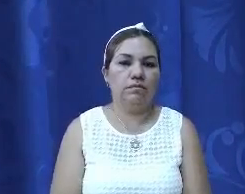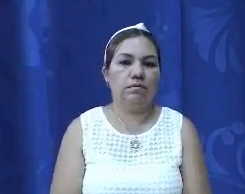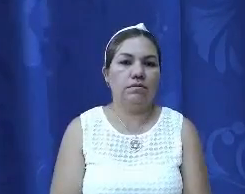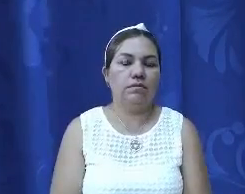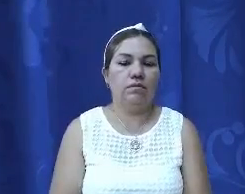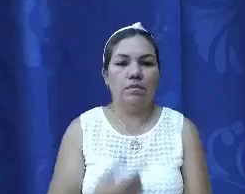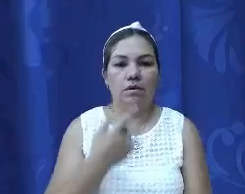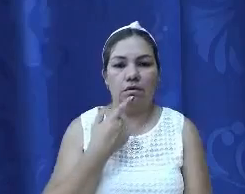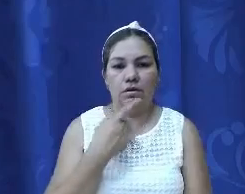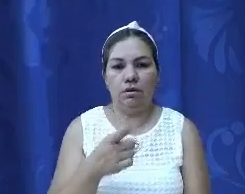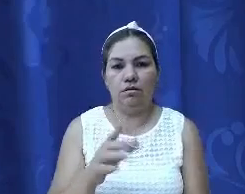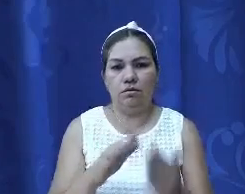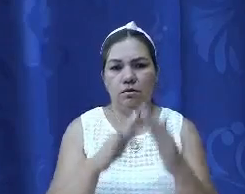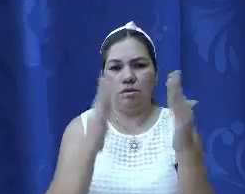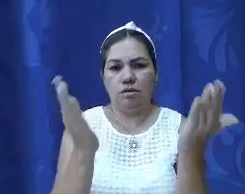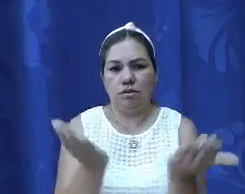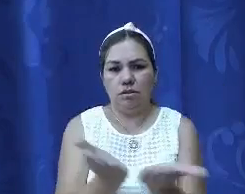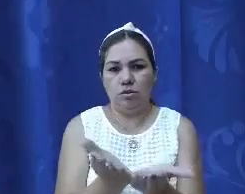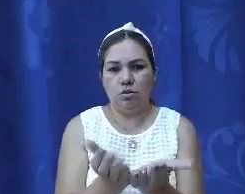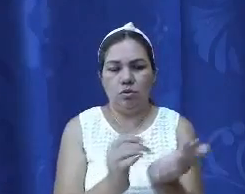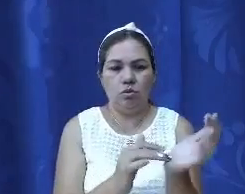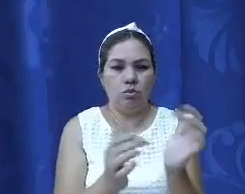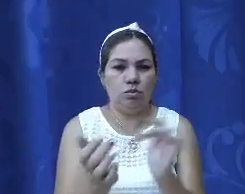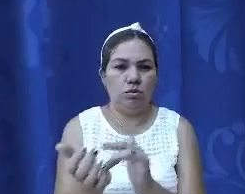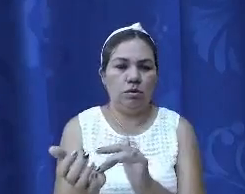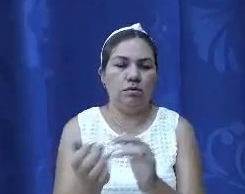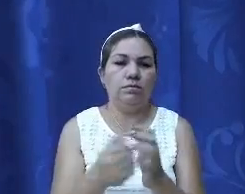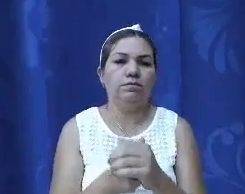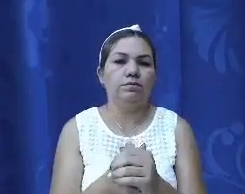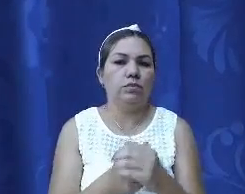12:15 dice la escritura, esto está poderoso.